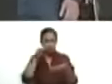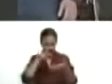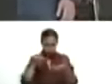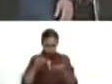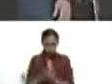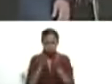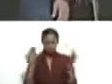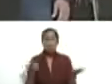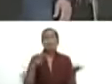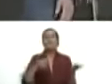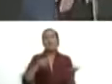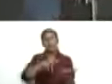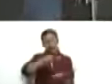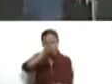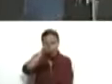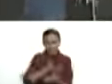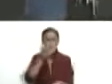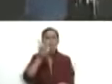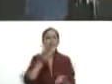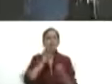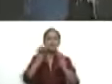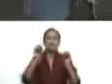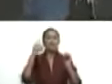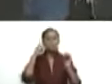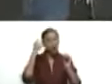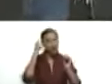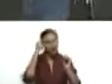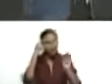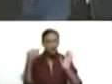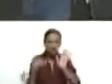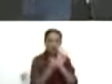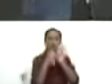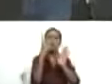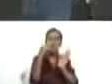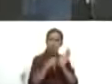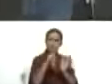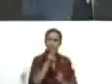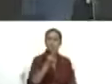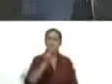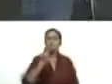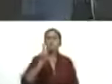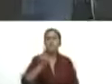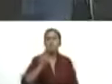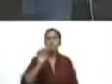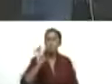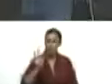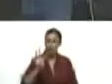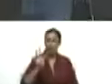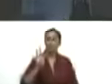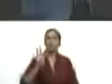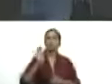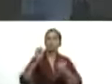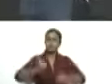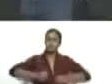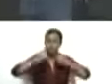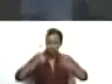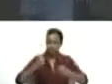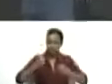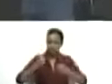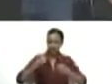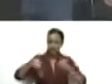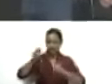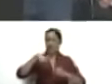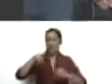las elecciones presidenciales de 2024. ¡A comprar pargata, que es lo que viene